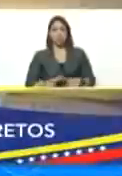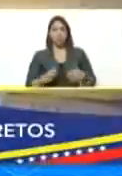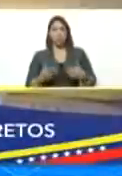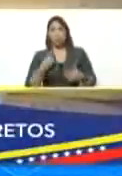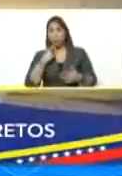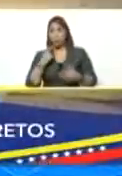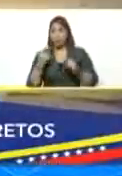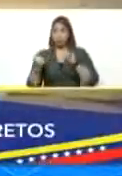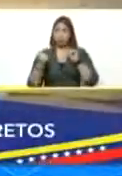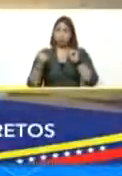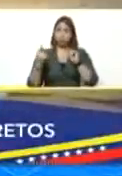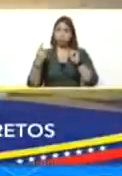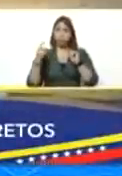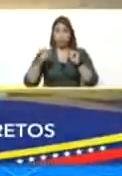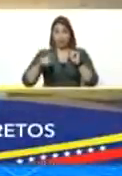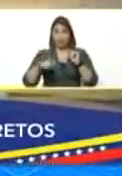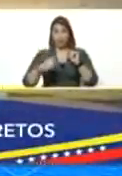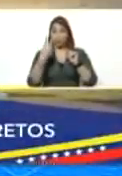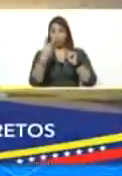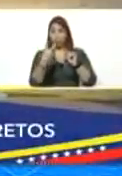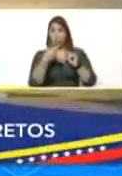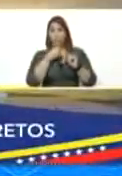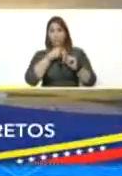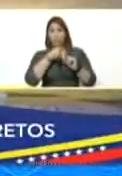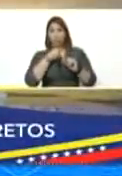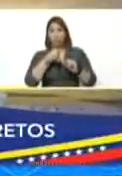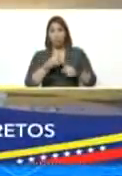conversadito, necesitan dos micrófonos.